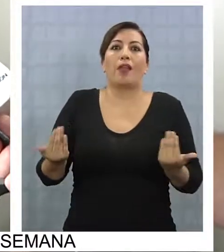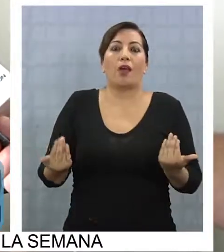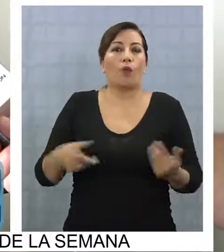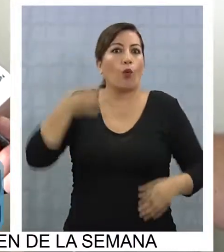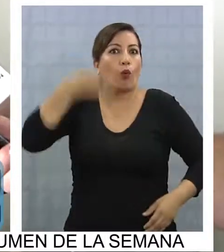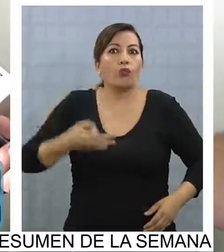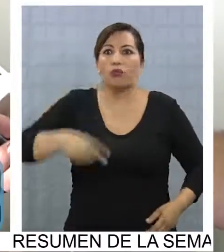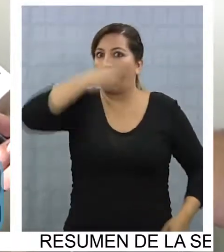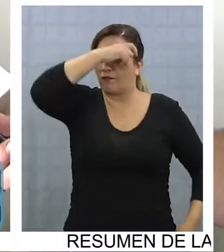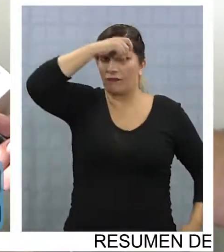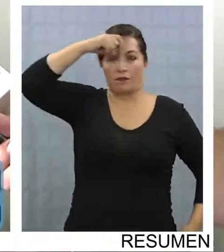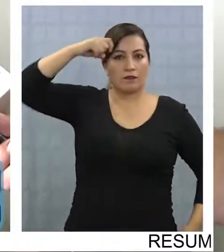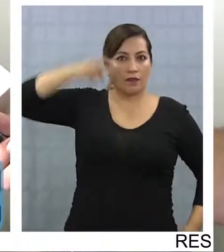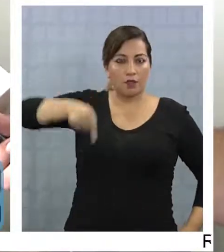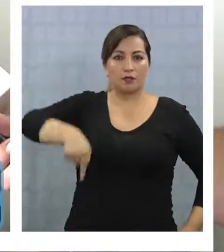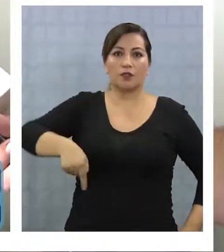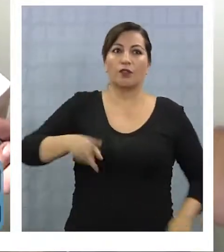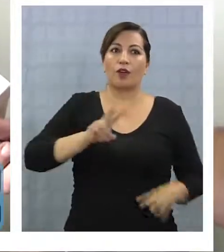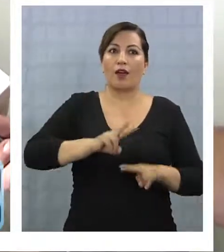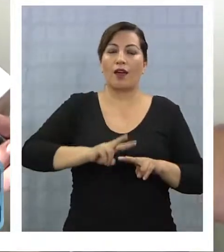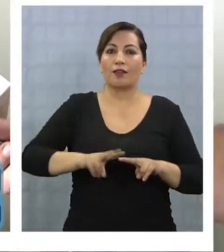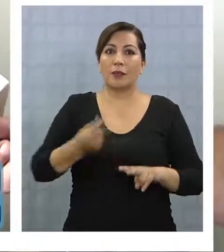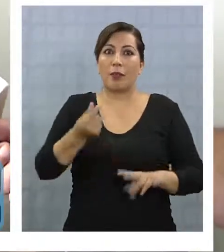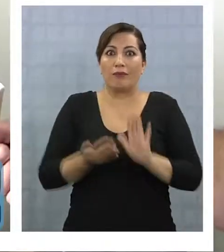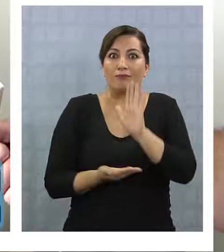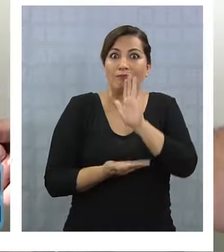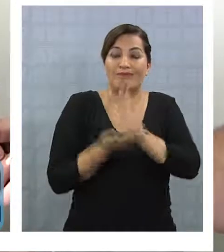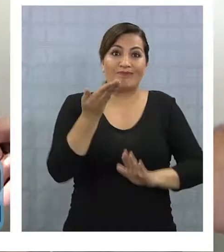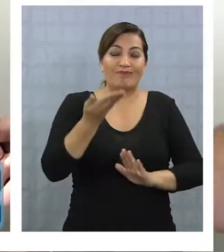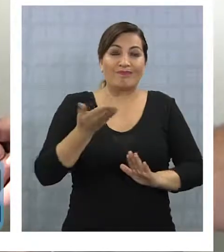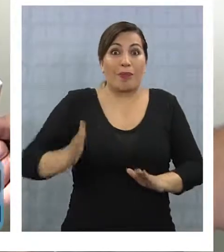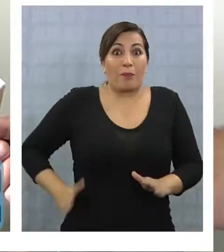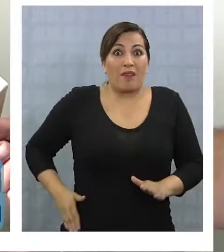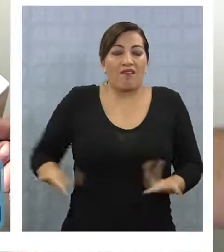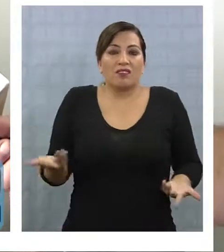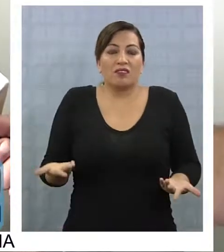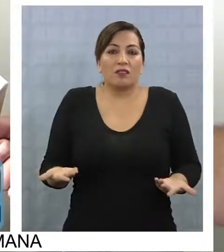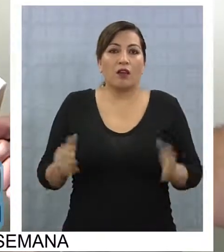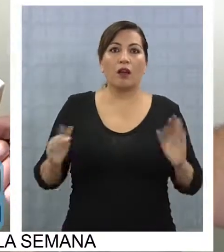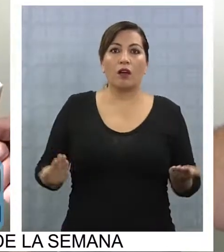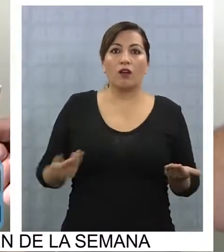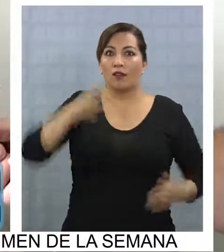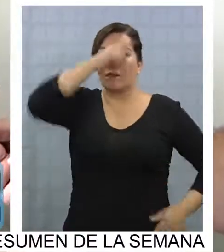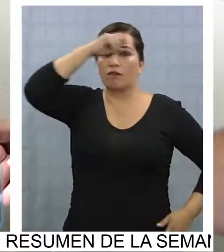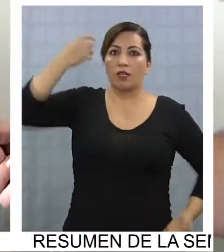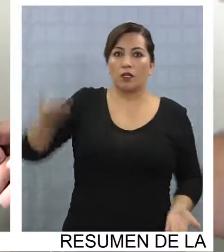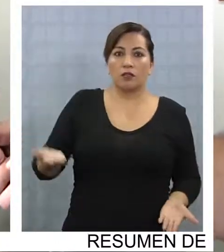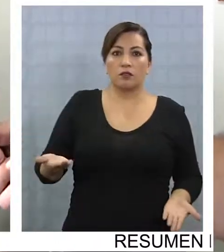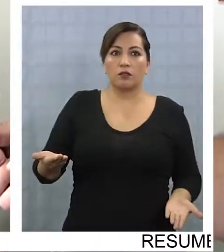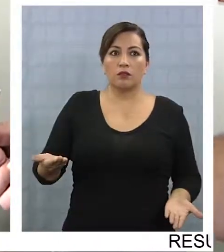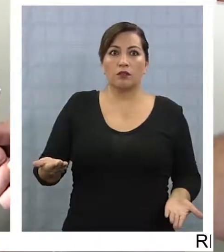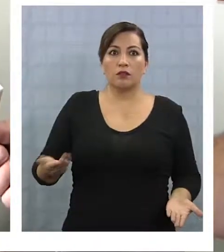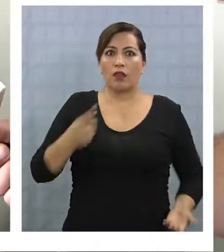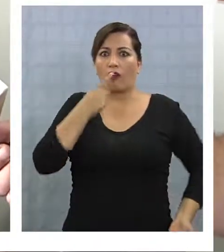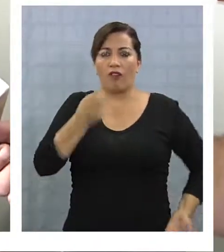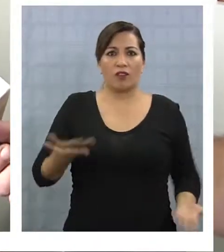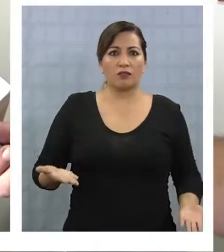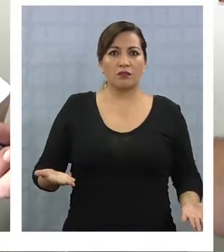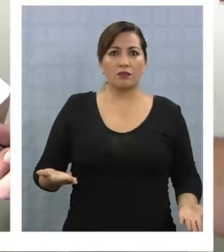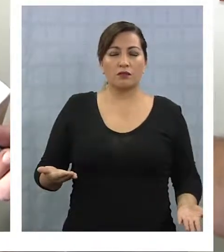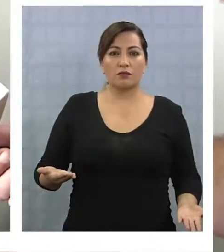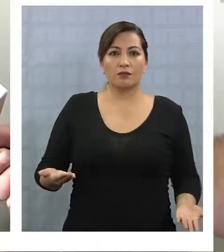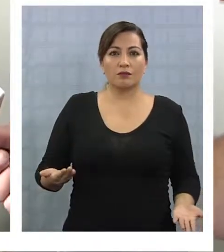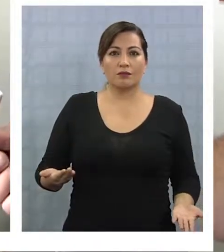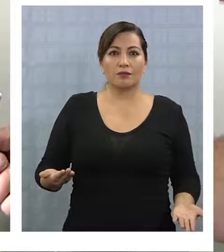llegue la temporada alta para poder incrementar nuestros recursos, y con la temporada estival que llegó, que fue tan